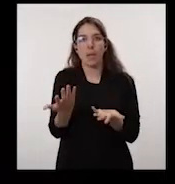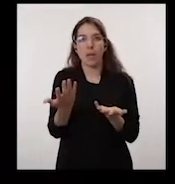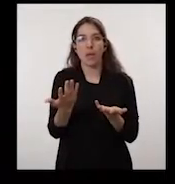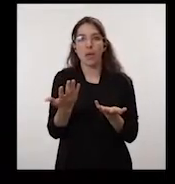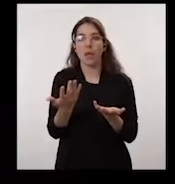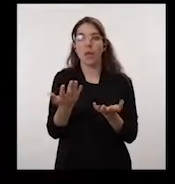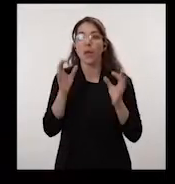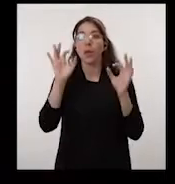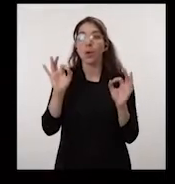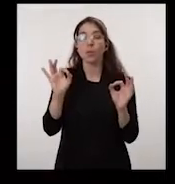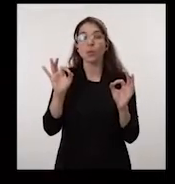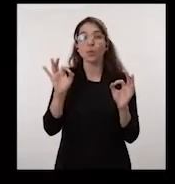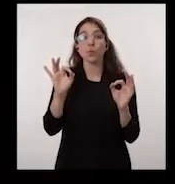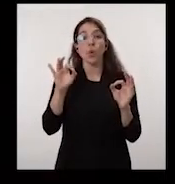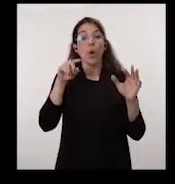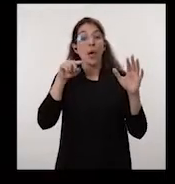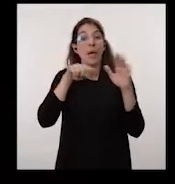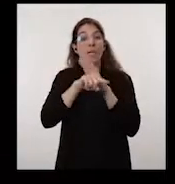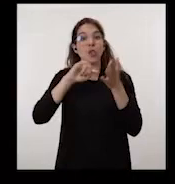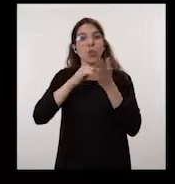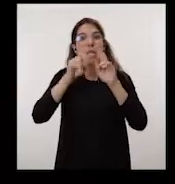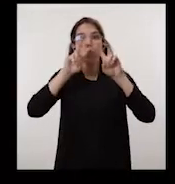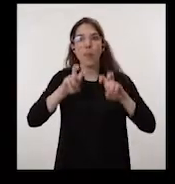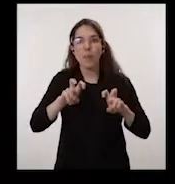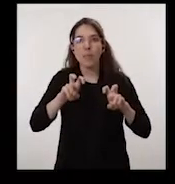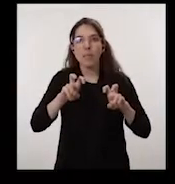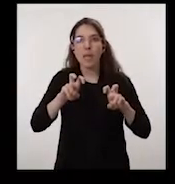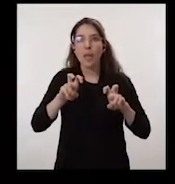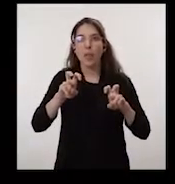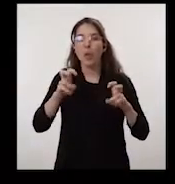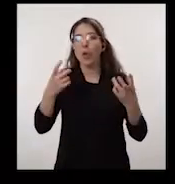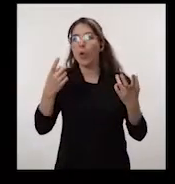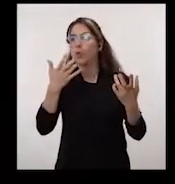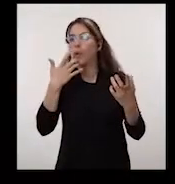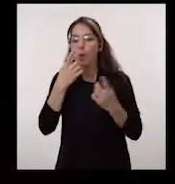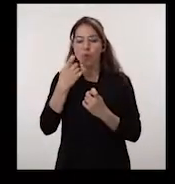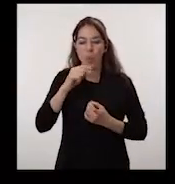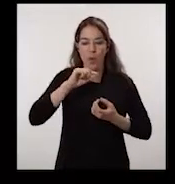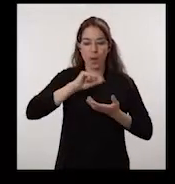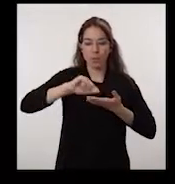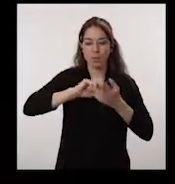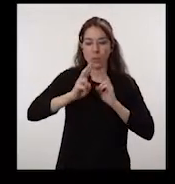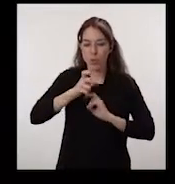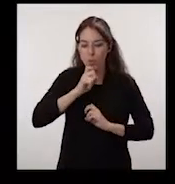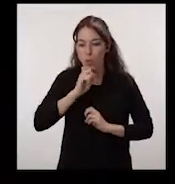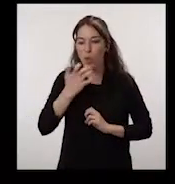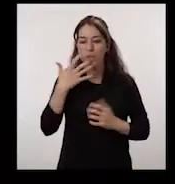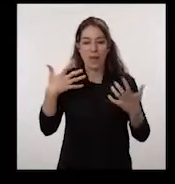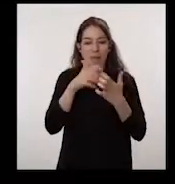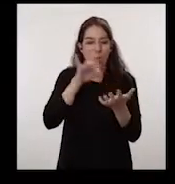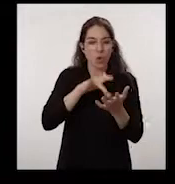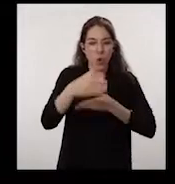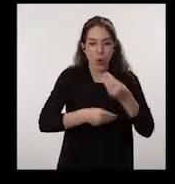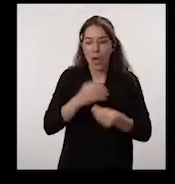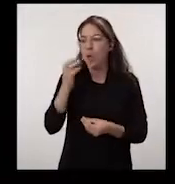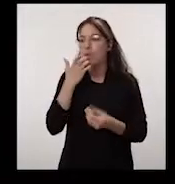una investigación en la gestión del proyecto de investigación cómo rellenar el formulario como tengo que actuar en caso de accidente cómo tengo que actuar en caso de emergencia cómo